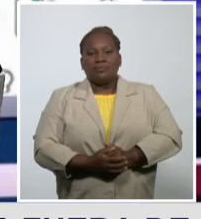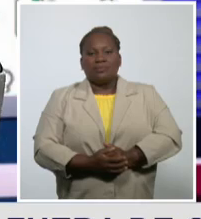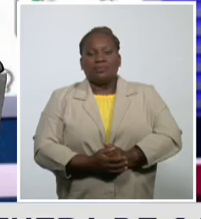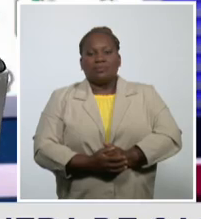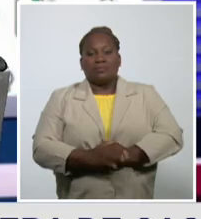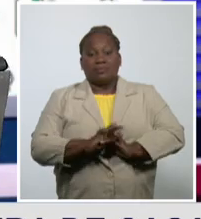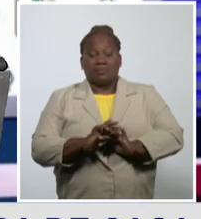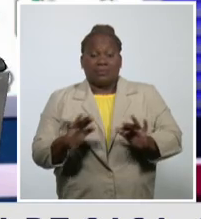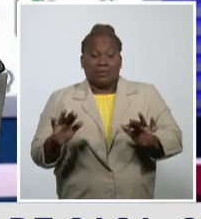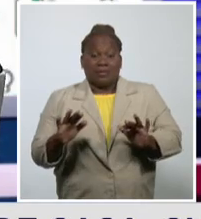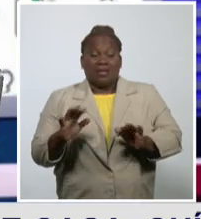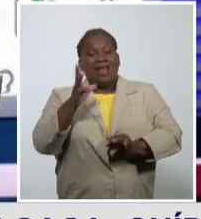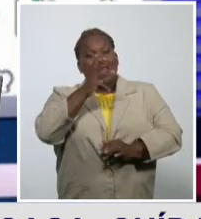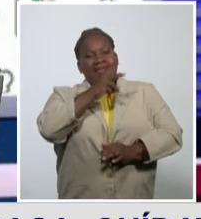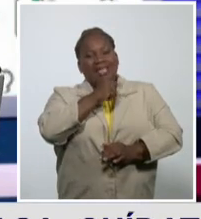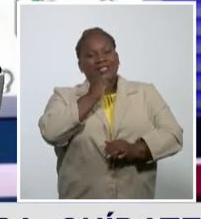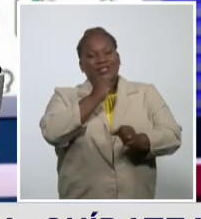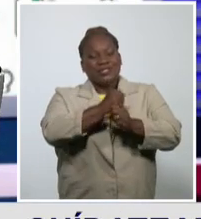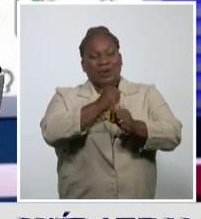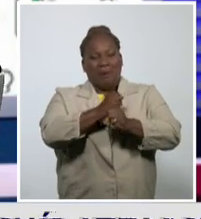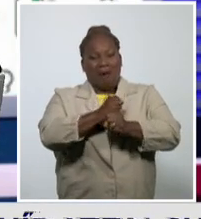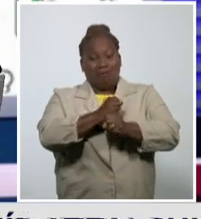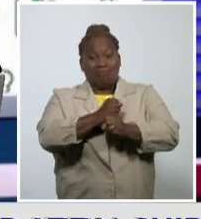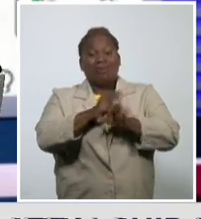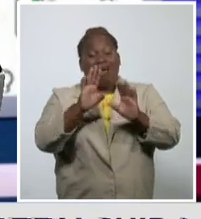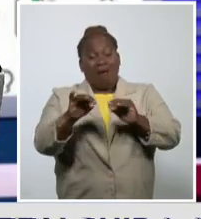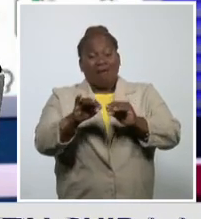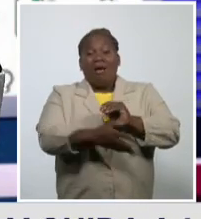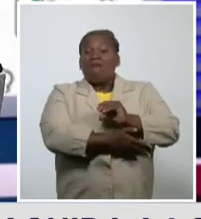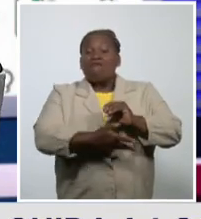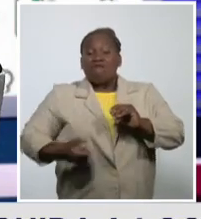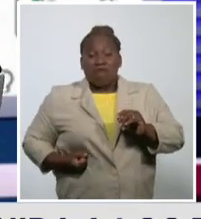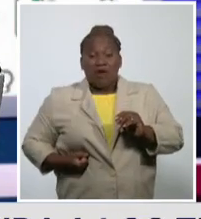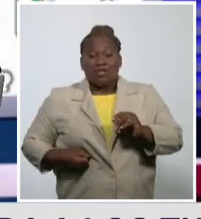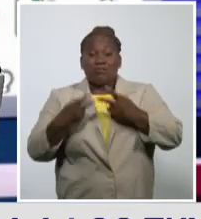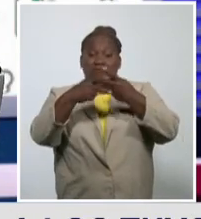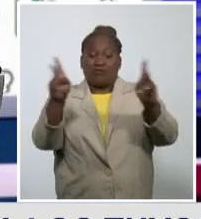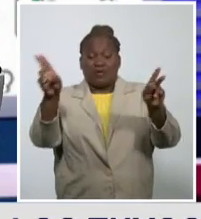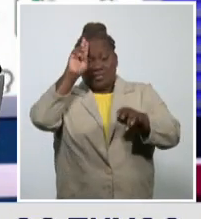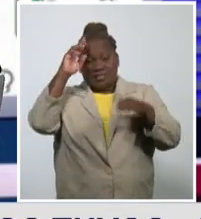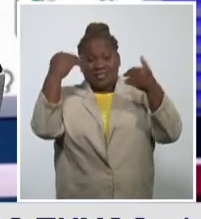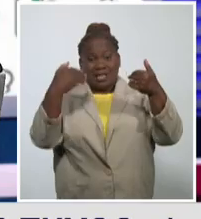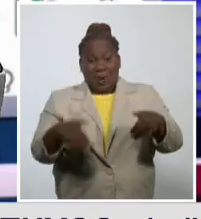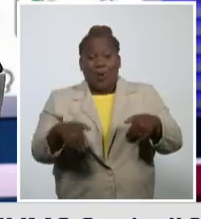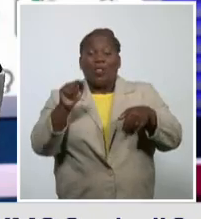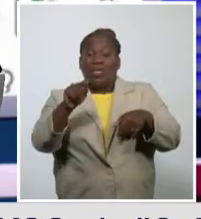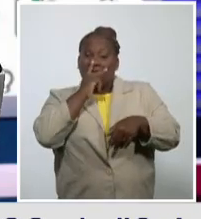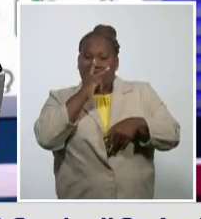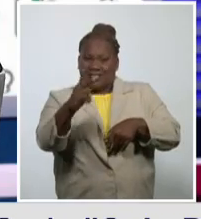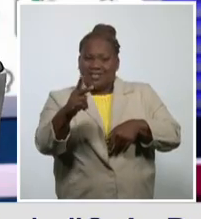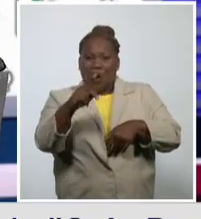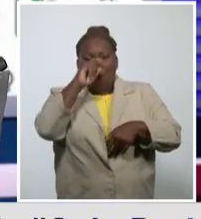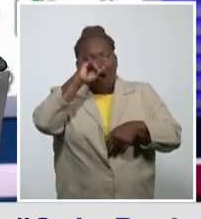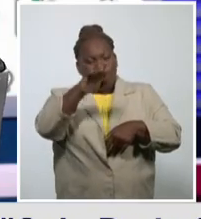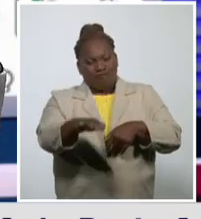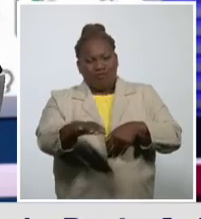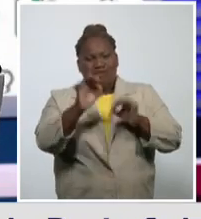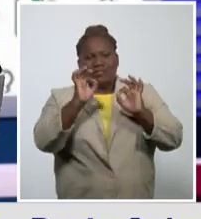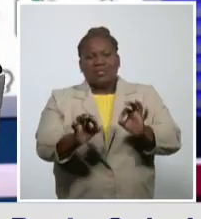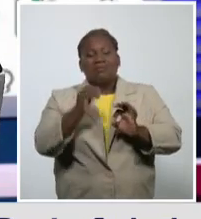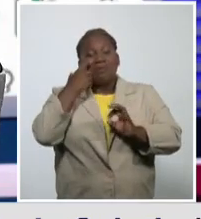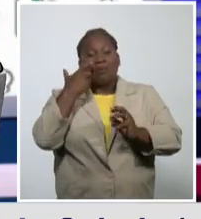Hermoso trabajo que también refiere el esfuerzo de nuestros profesionales desde un centro de atención pediátrica. Siempre es importante la